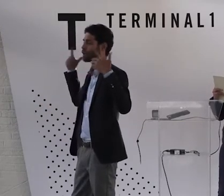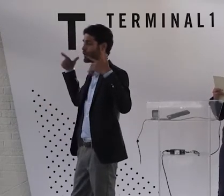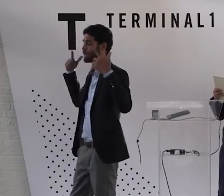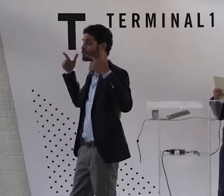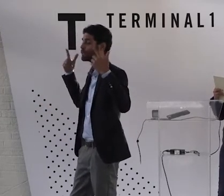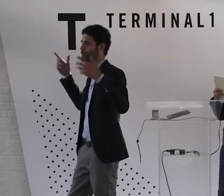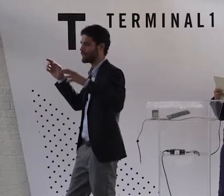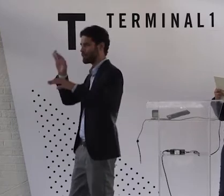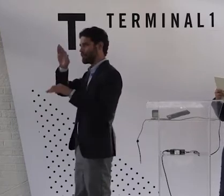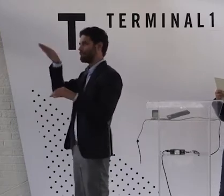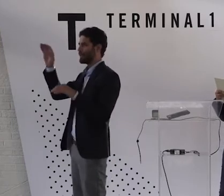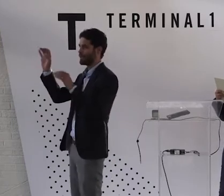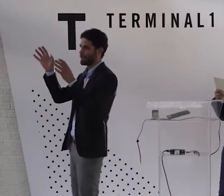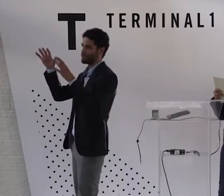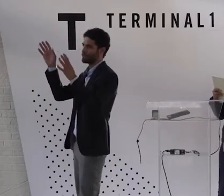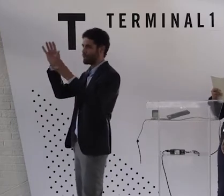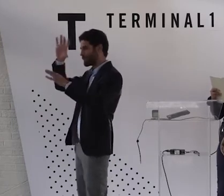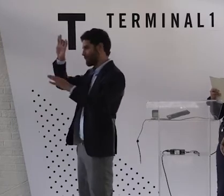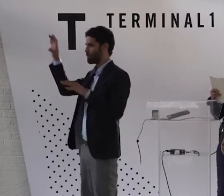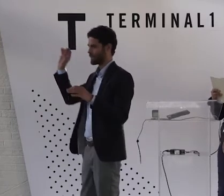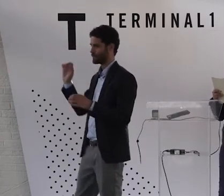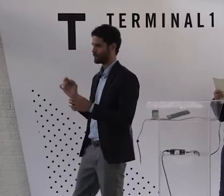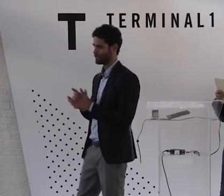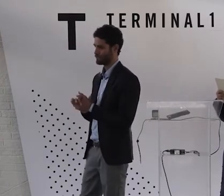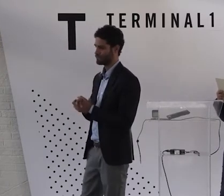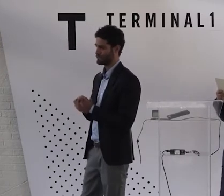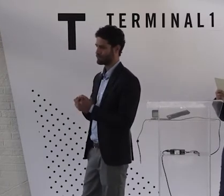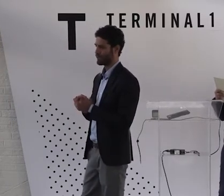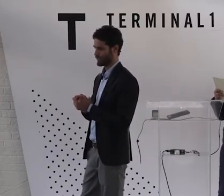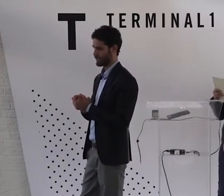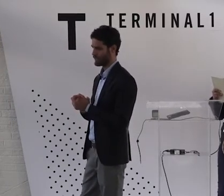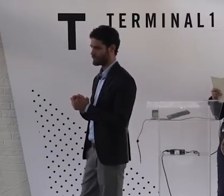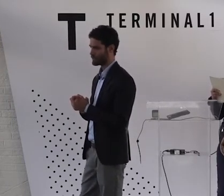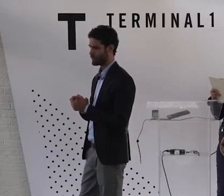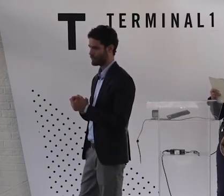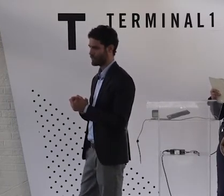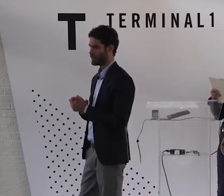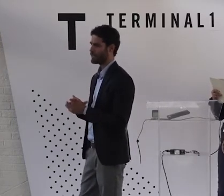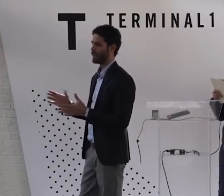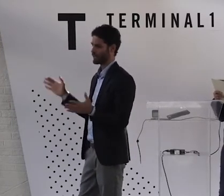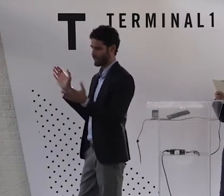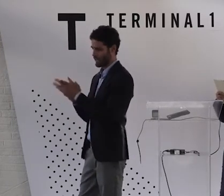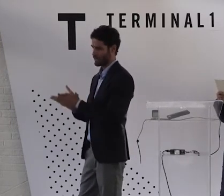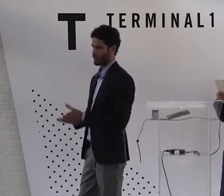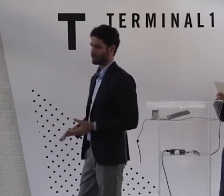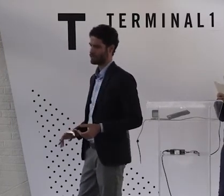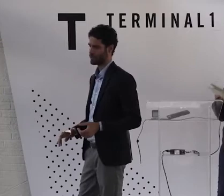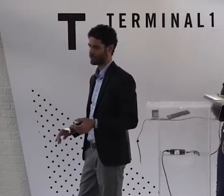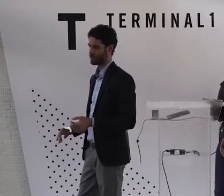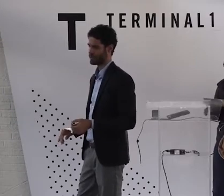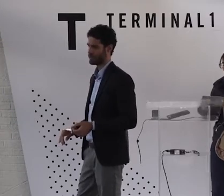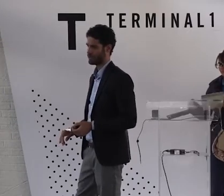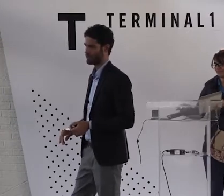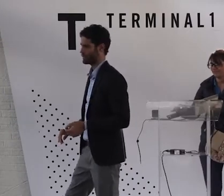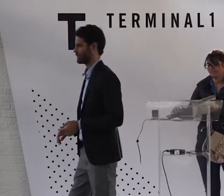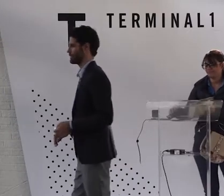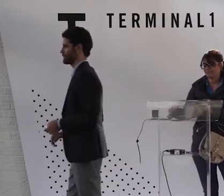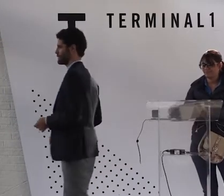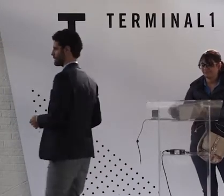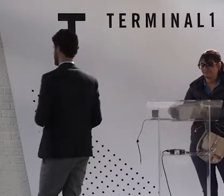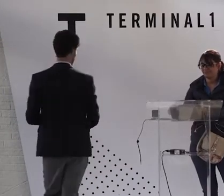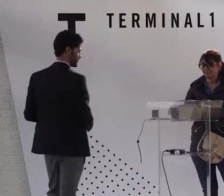la lees, solo guárdala en tu mente. La primera palabra del primer párrafo. ¿La tienes? Sí. Ahora cierra el libro.